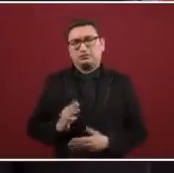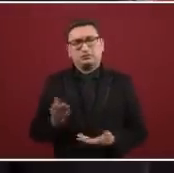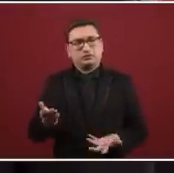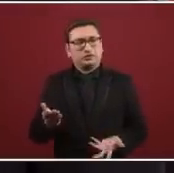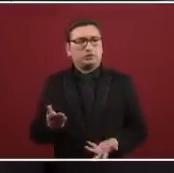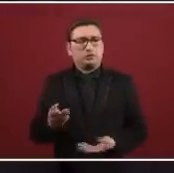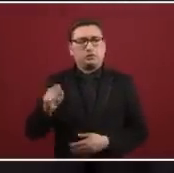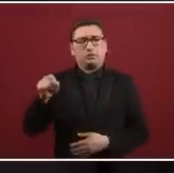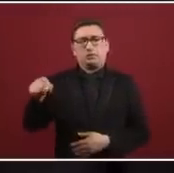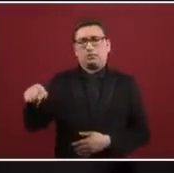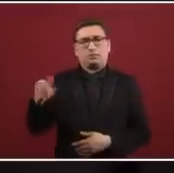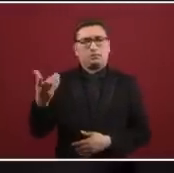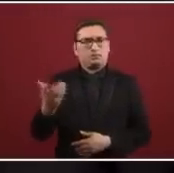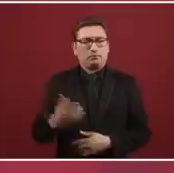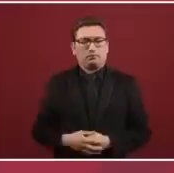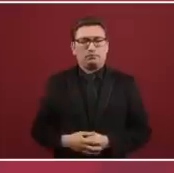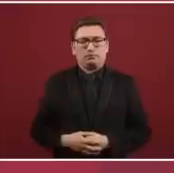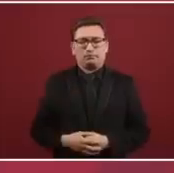de